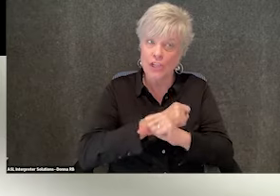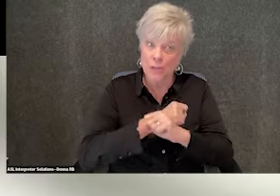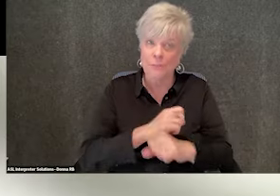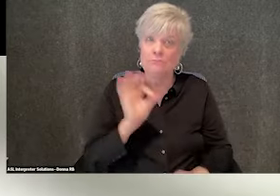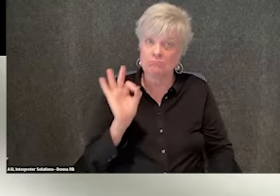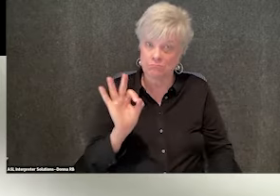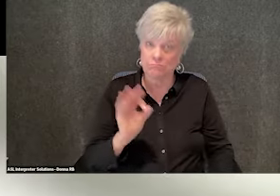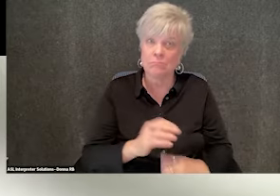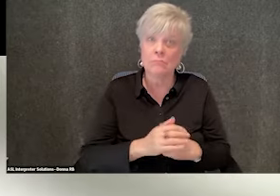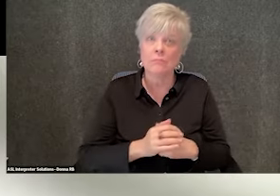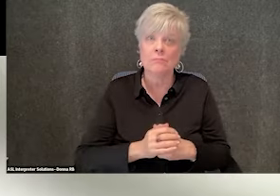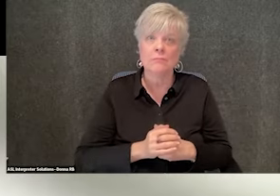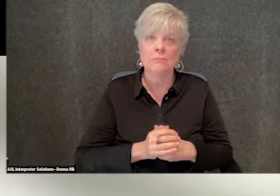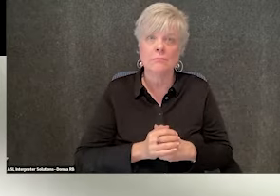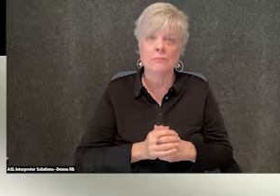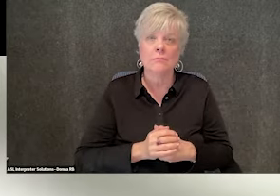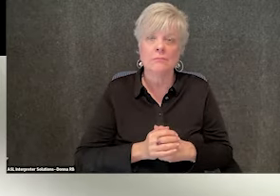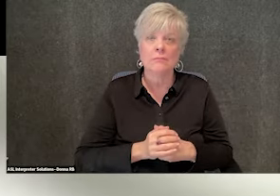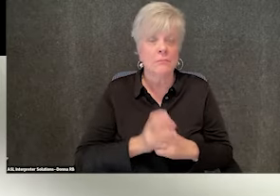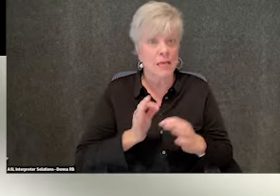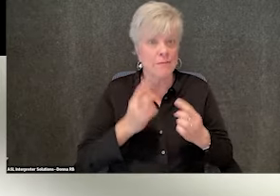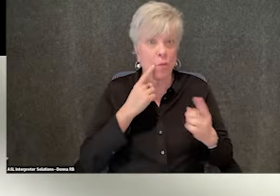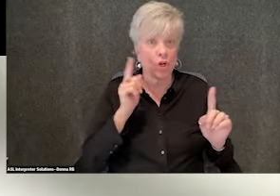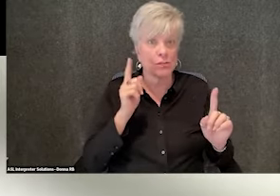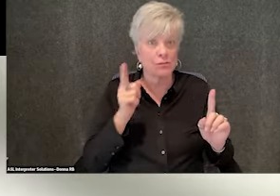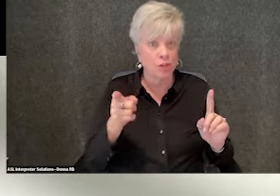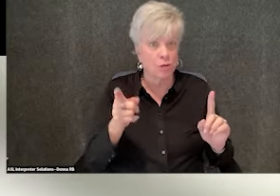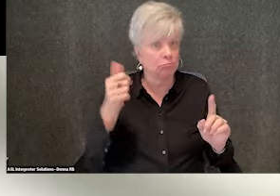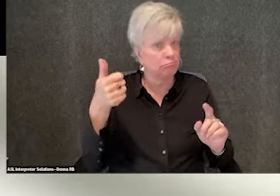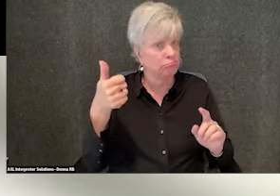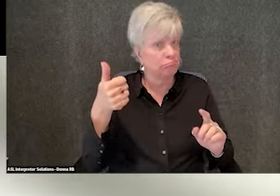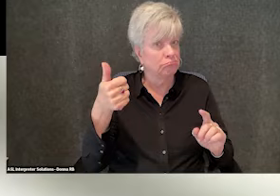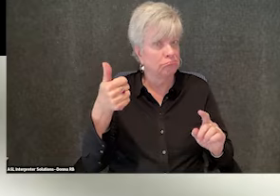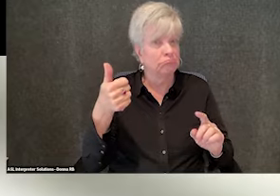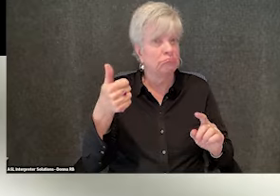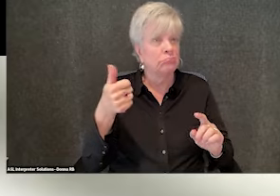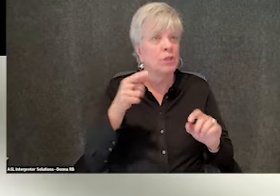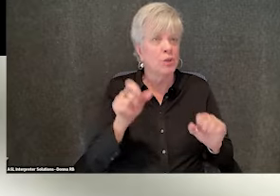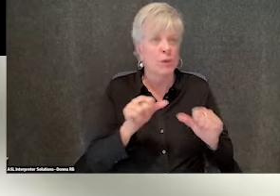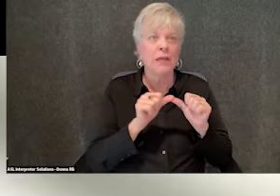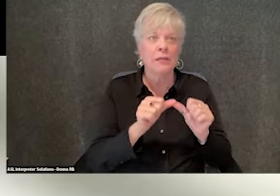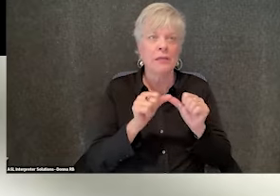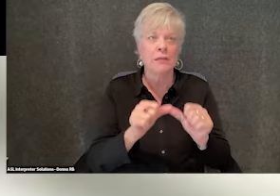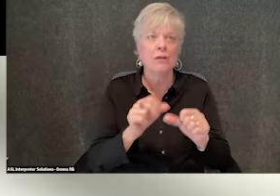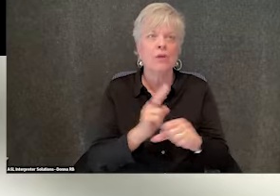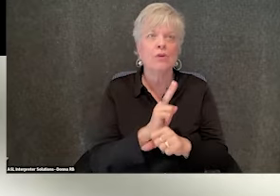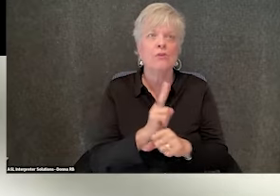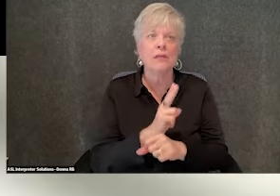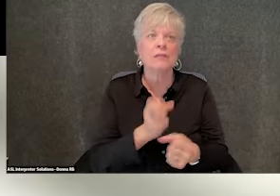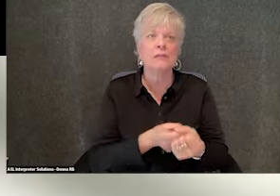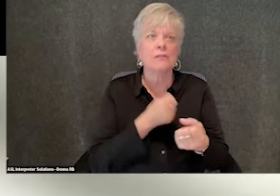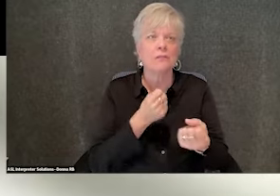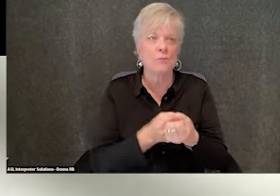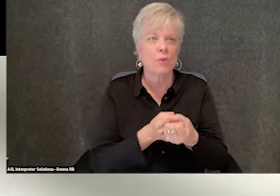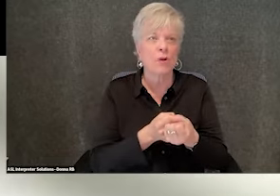utilizar definitivamente como alternativa a la tutoría, a la tutela. Y